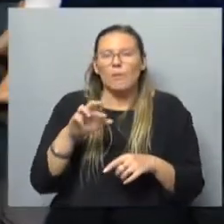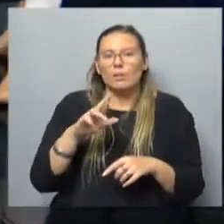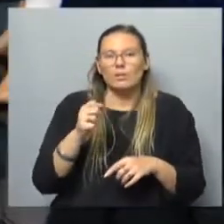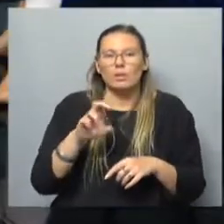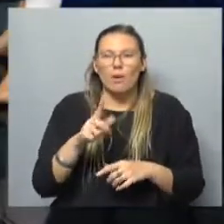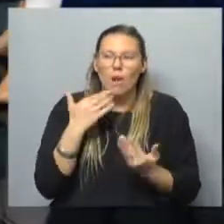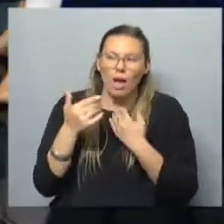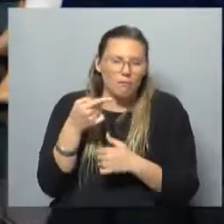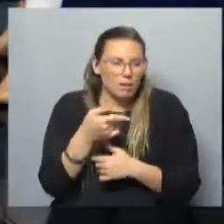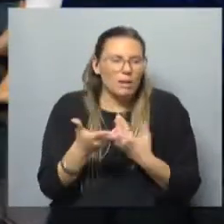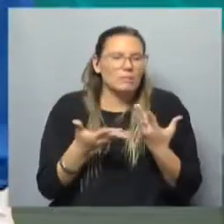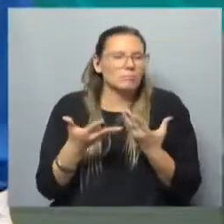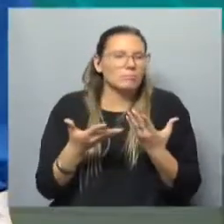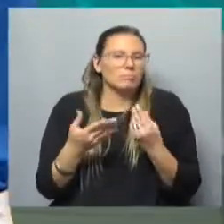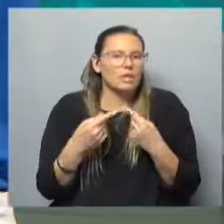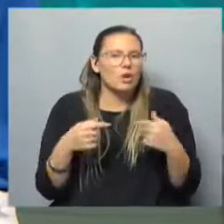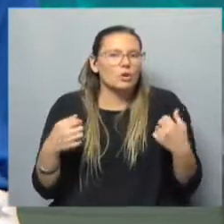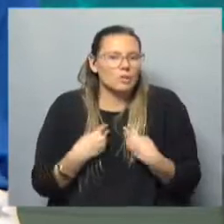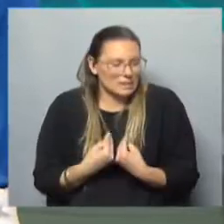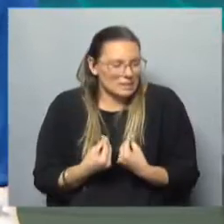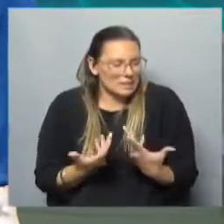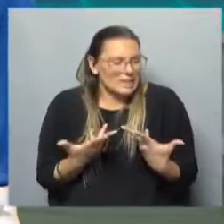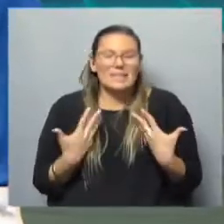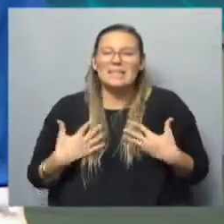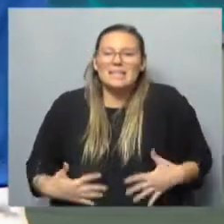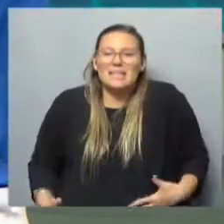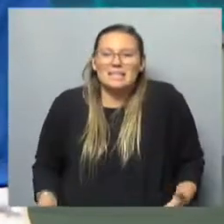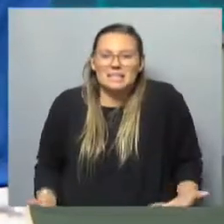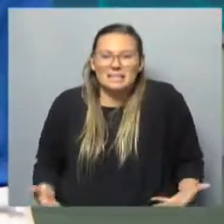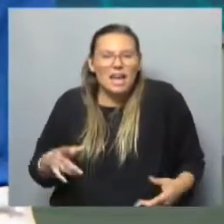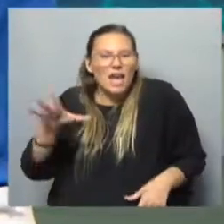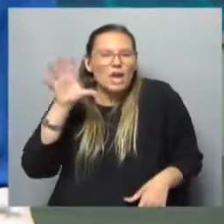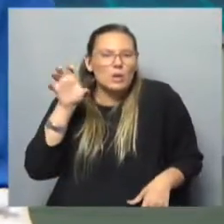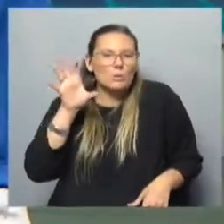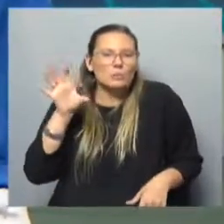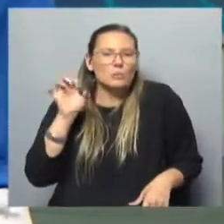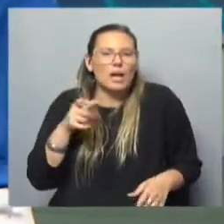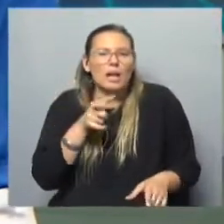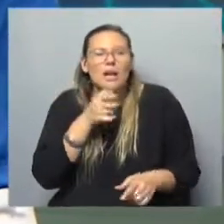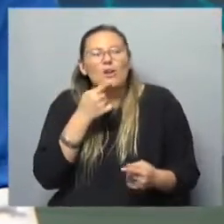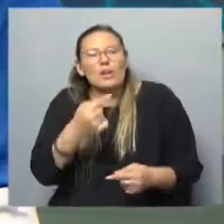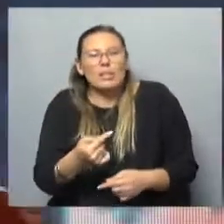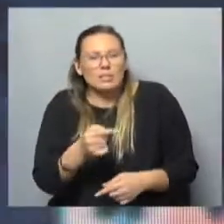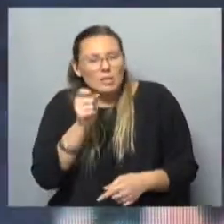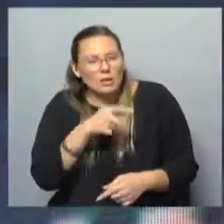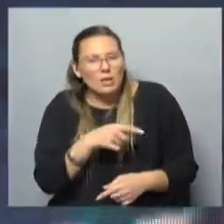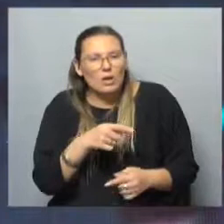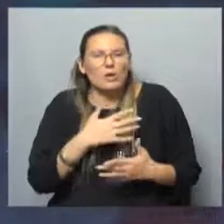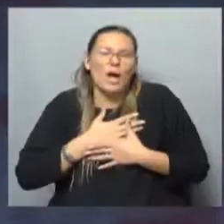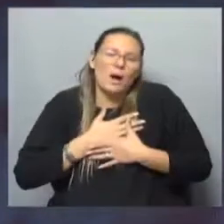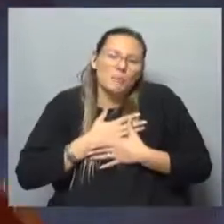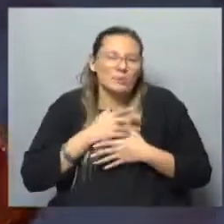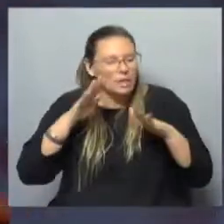de vos. ¿Qué cosas te pasan por el cuerpo de escucharlo con estas palabras, con tanto cariño y